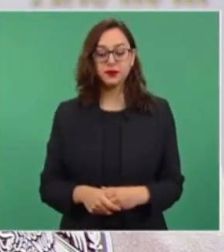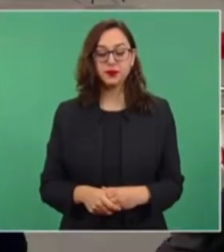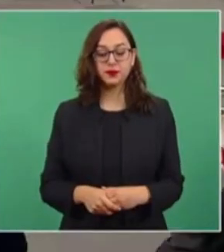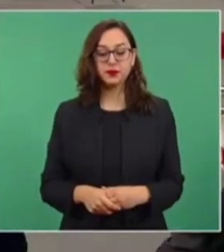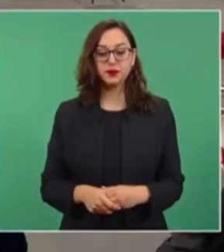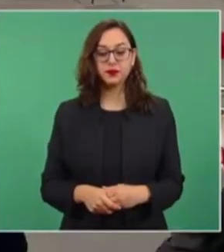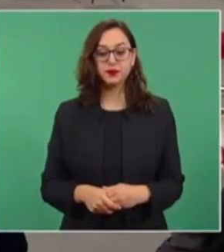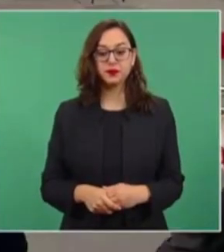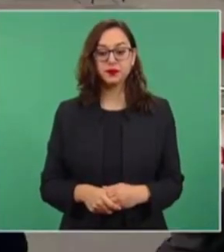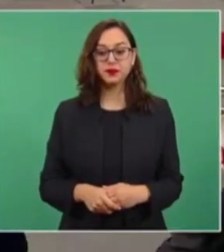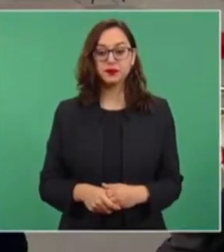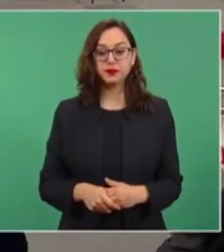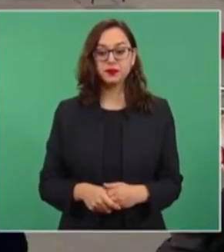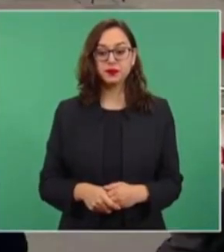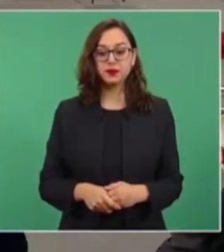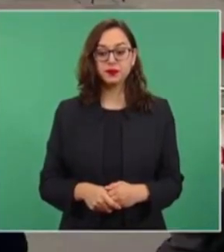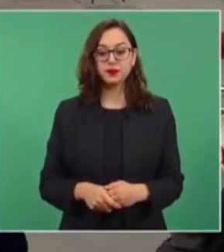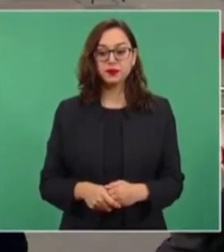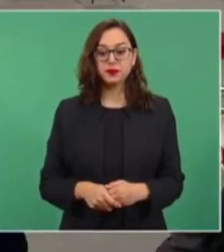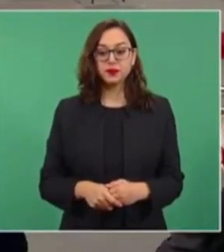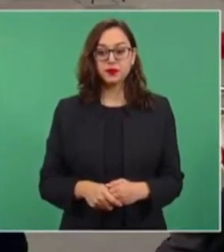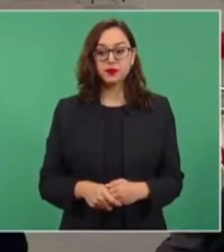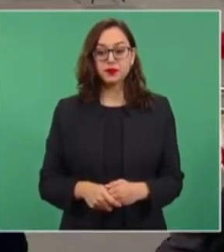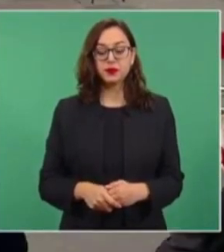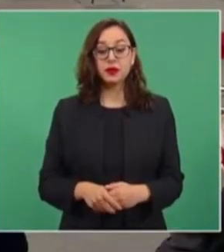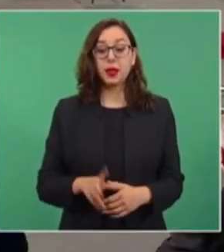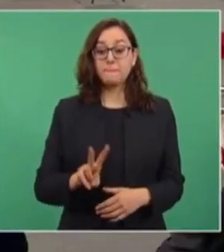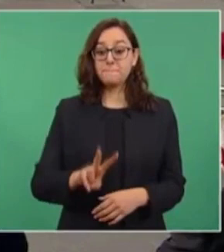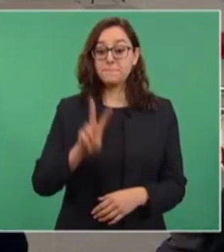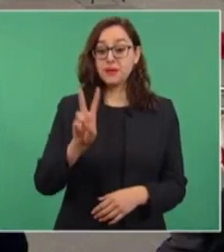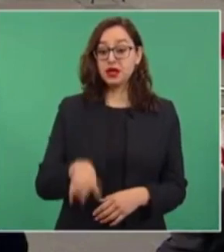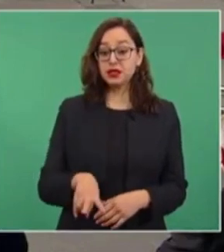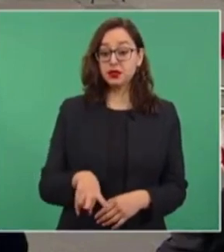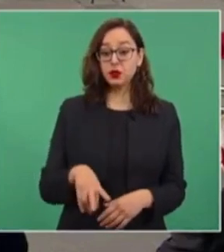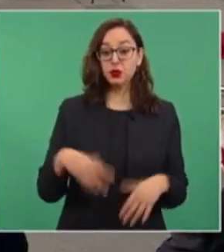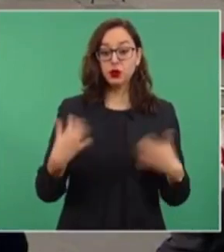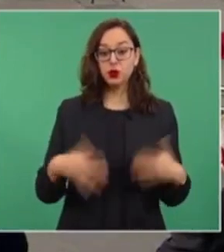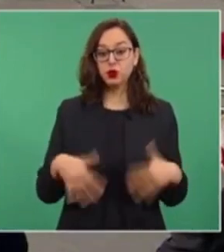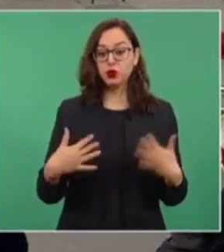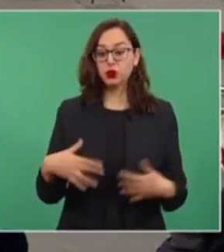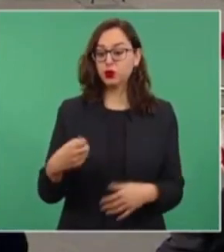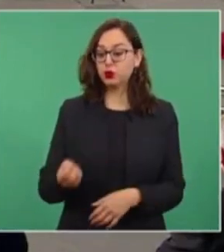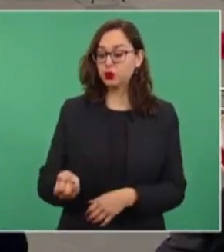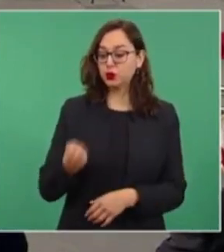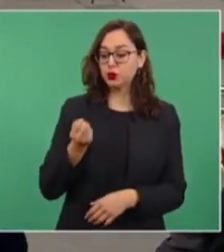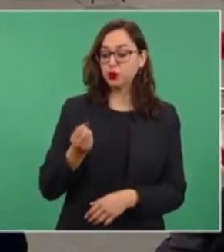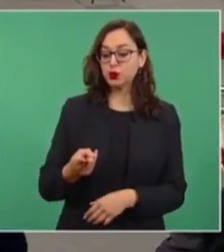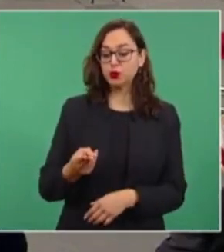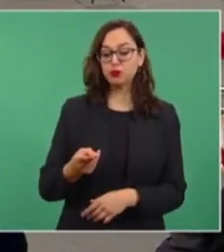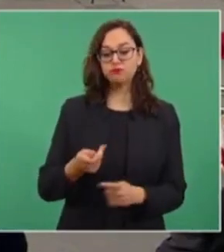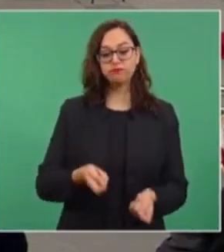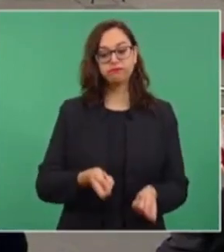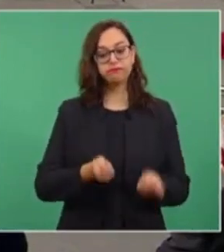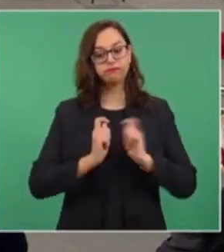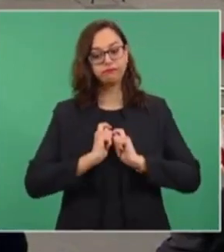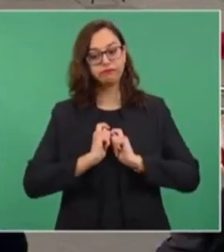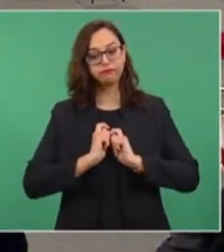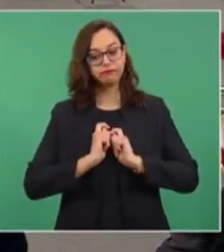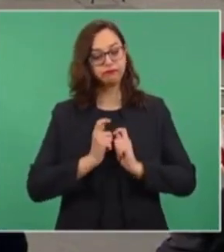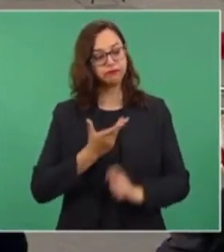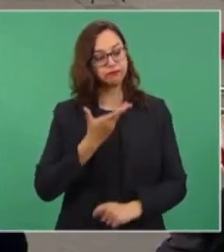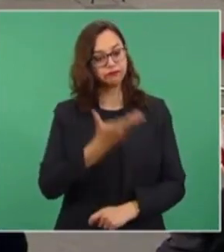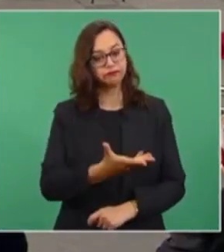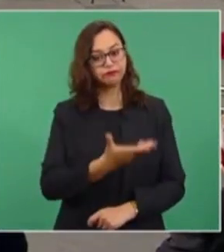Agradezco profundamente el gran privilegio y el favor de recibir de